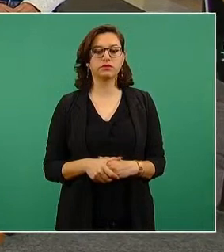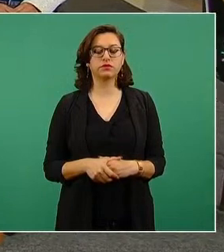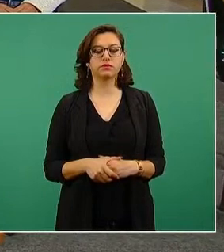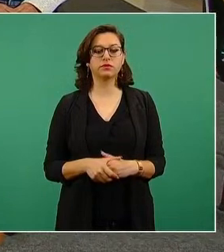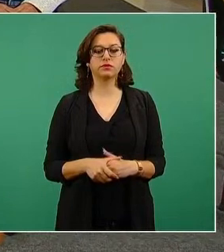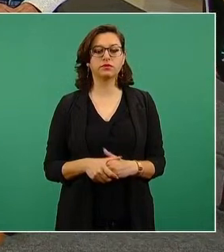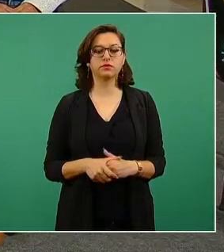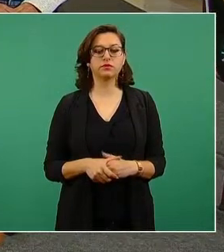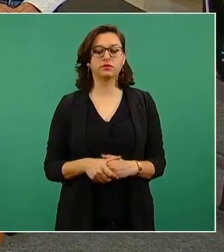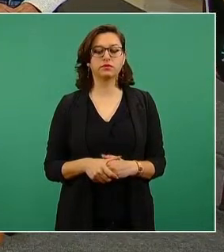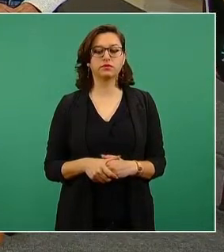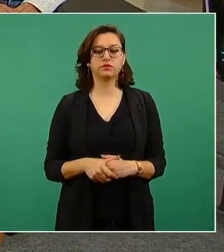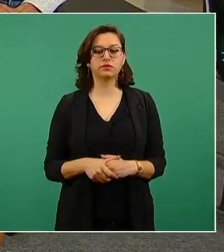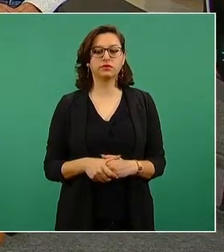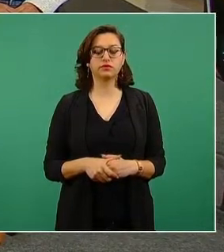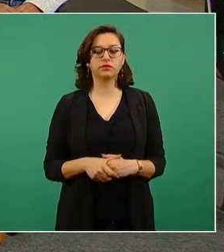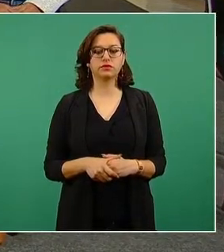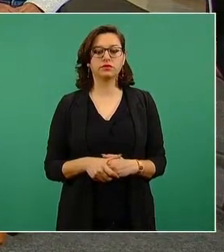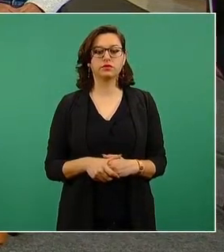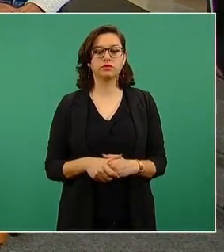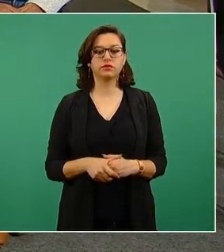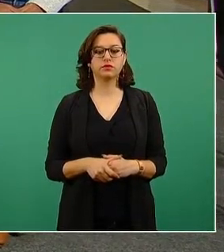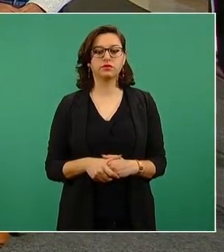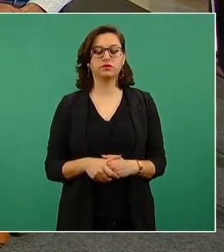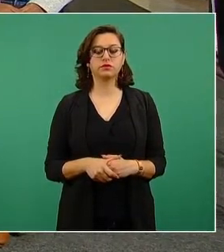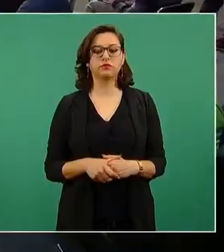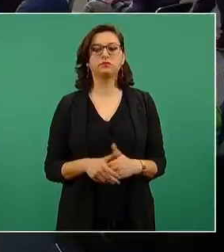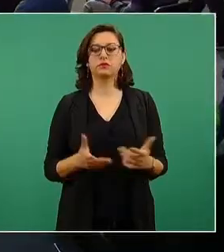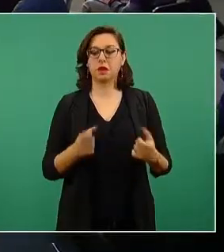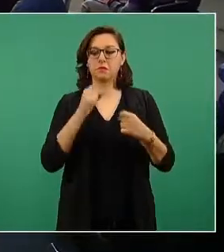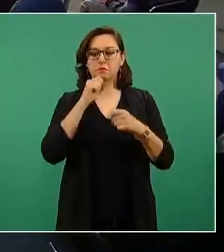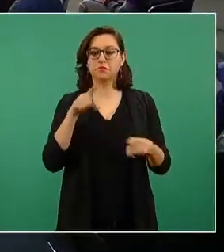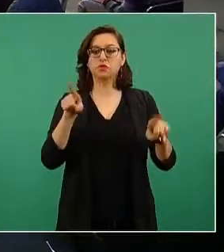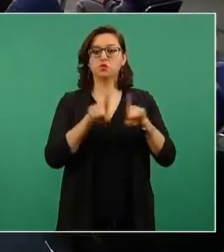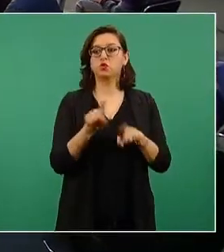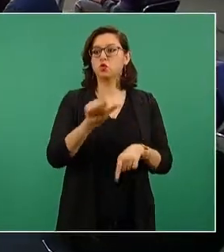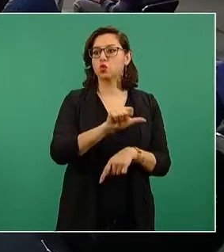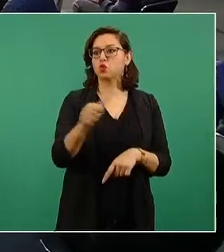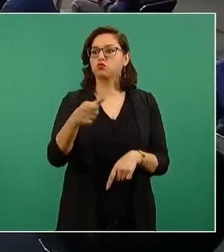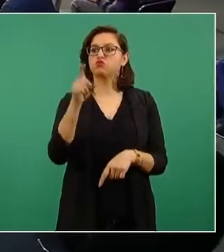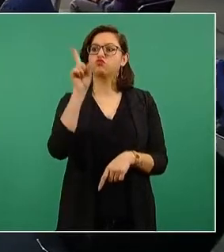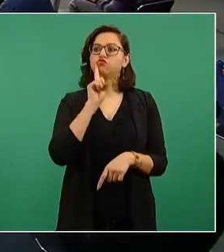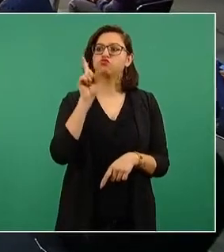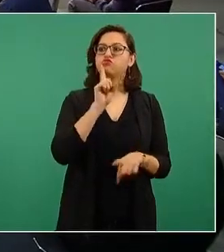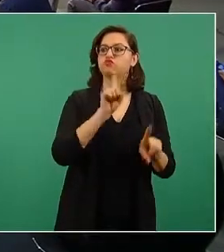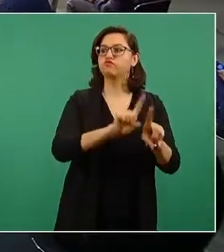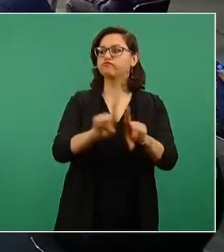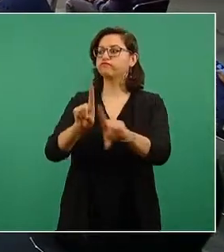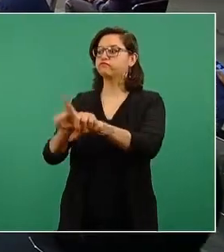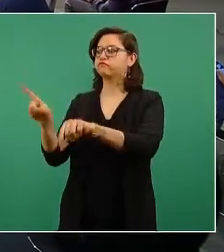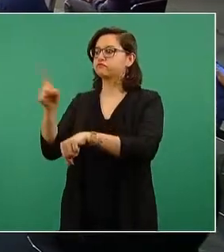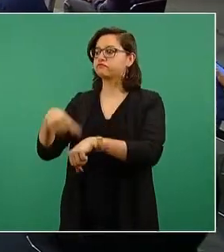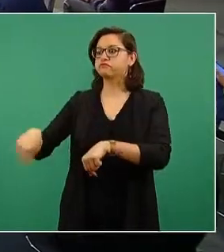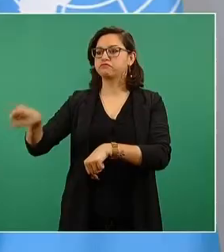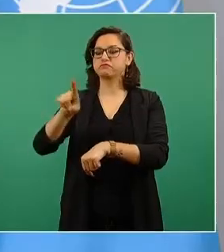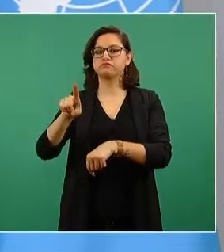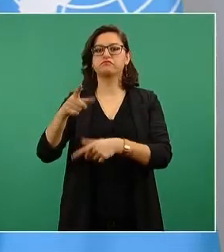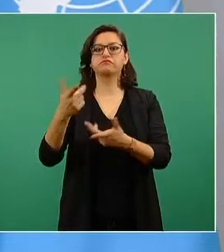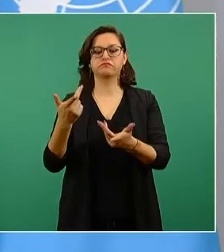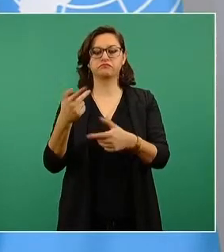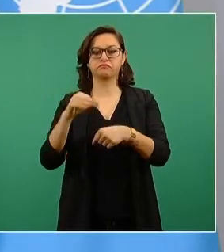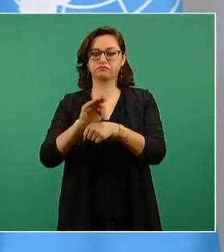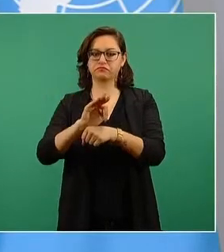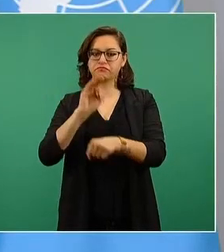y otras destacadas mujeres que defienden los derechos a